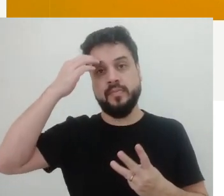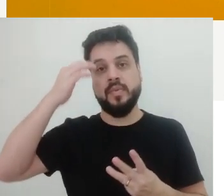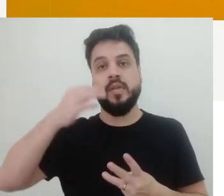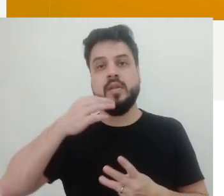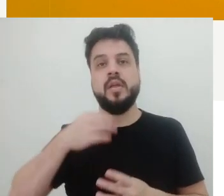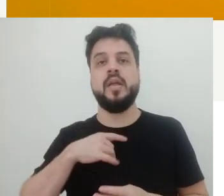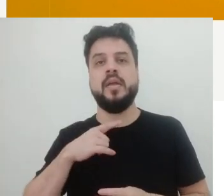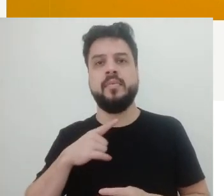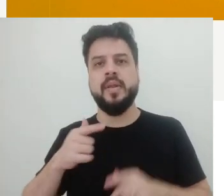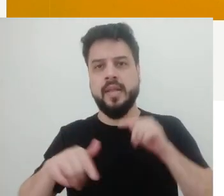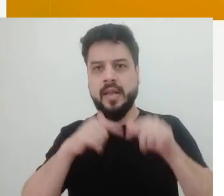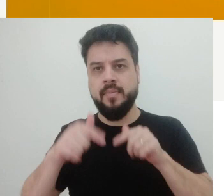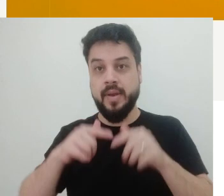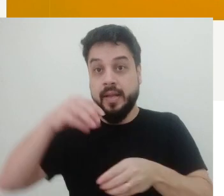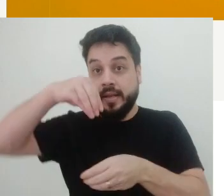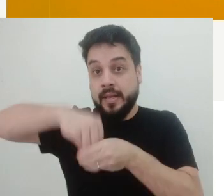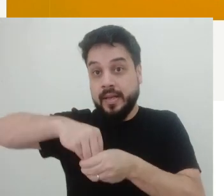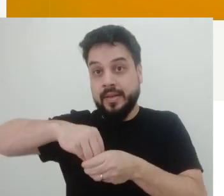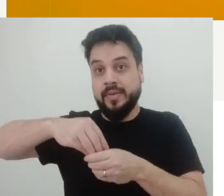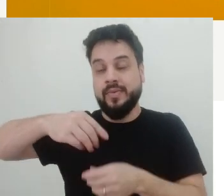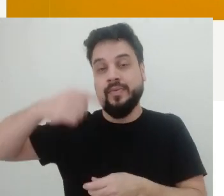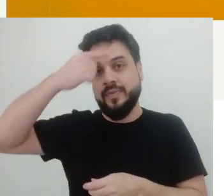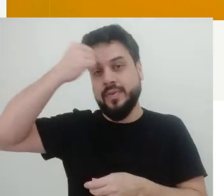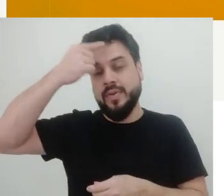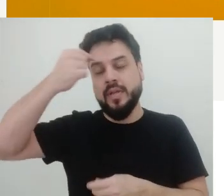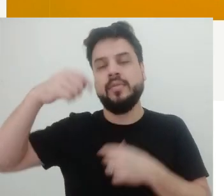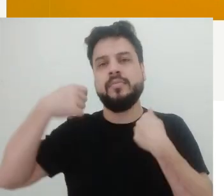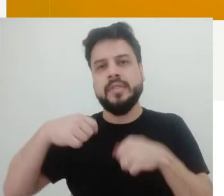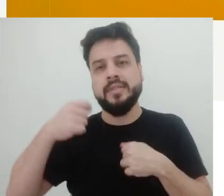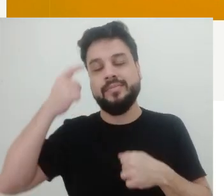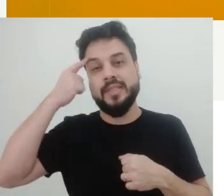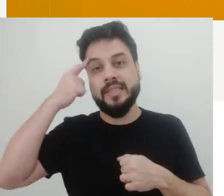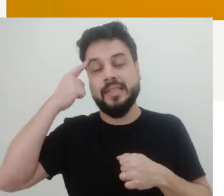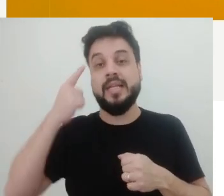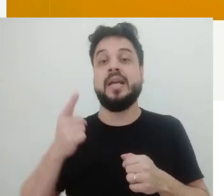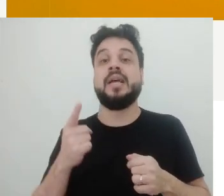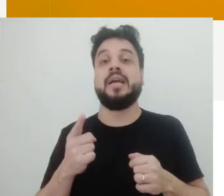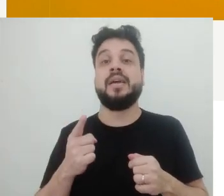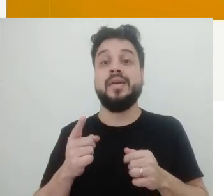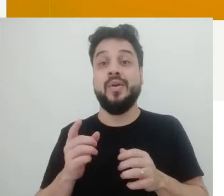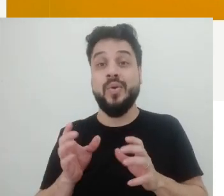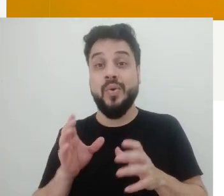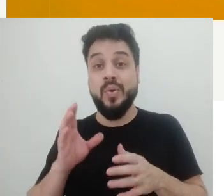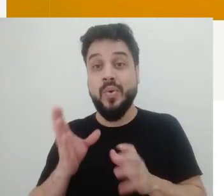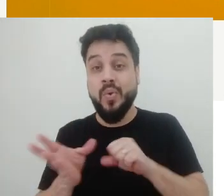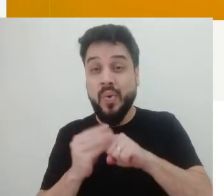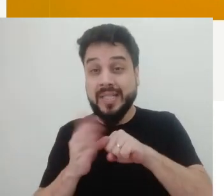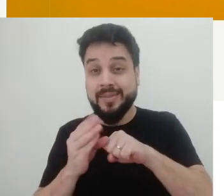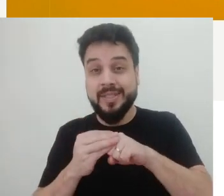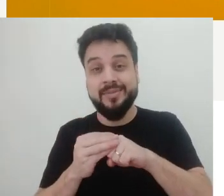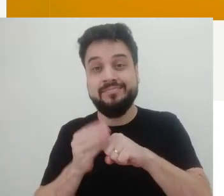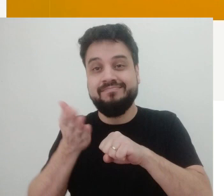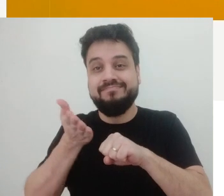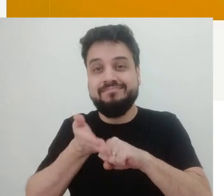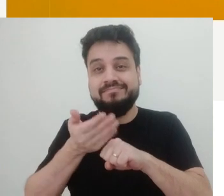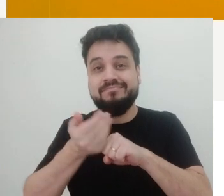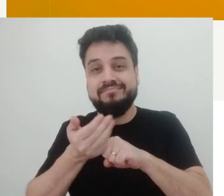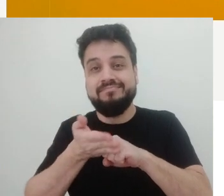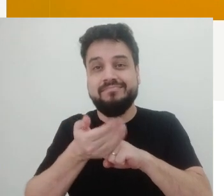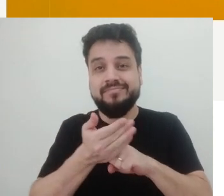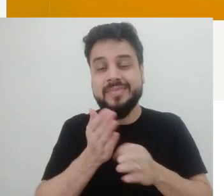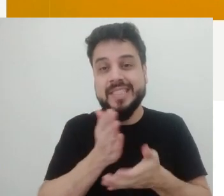marcos. Un marco posible son las disciplinas, otro marco son los estudios de